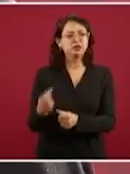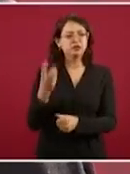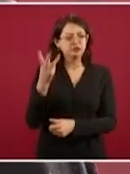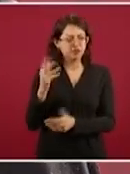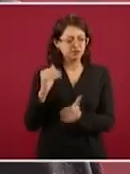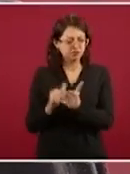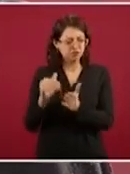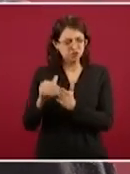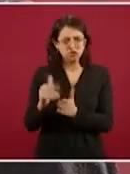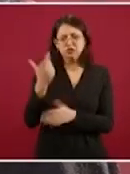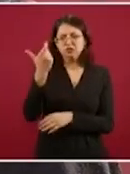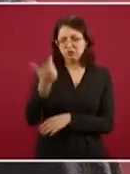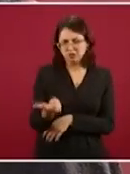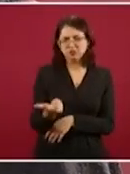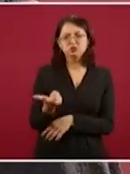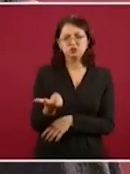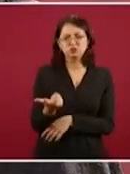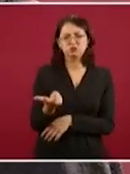3 millones,